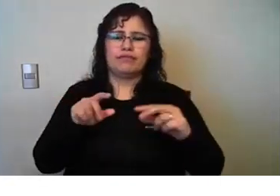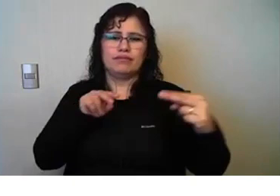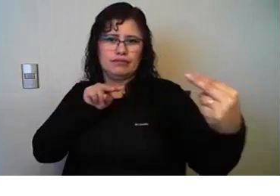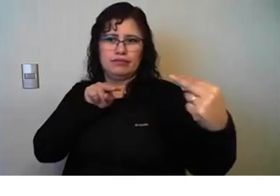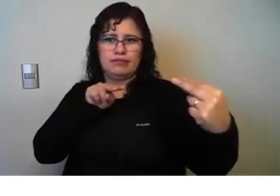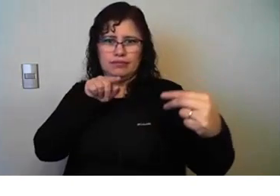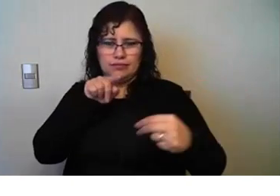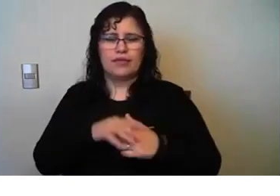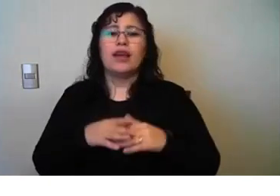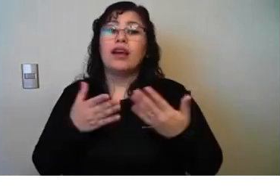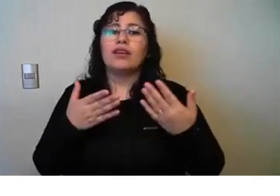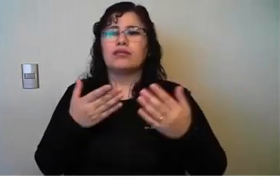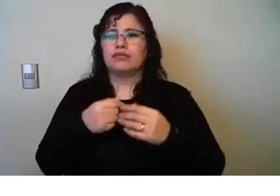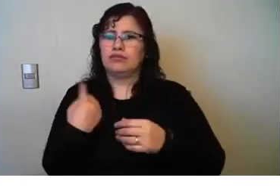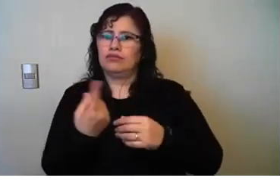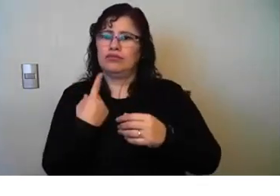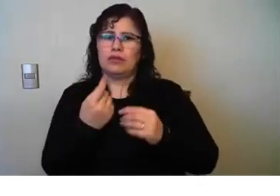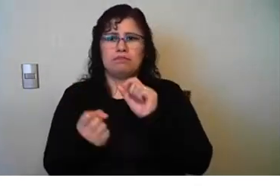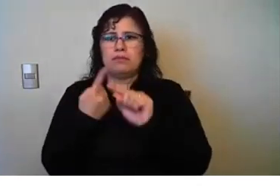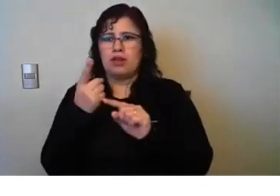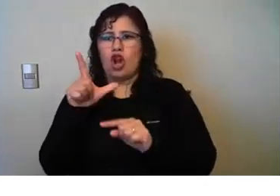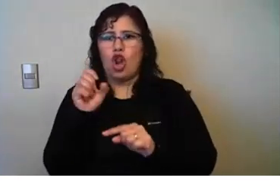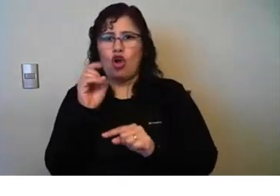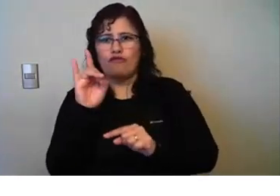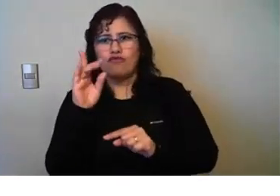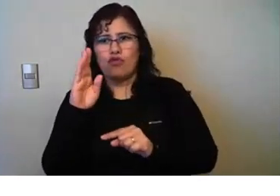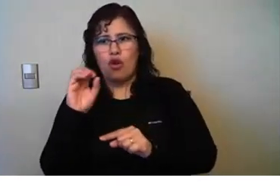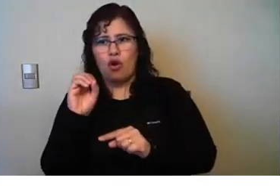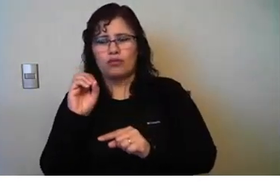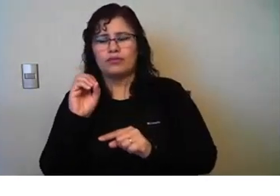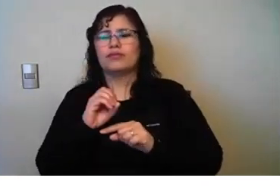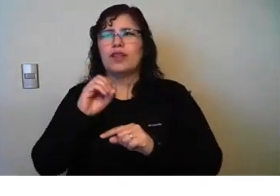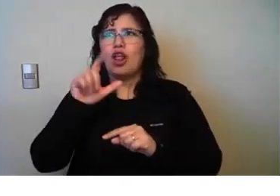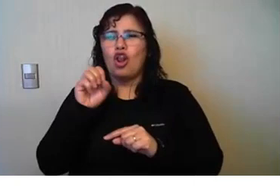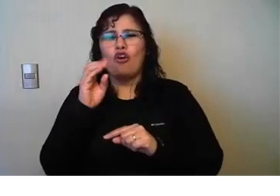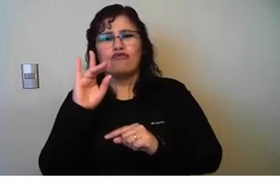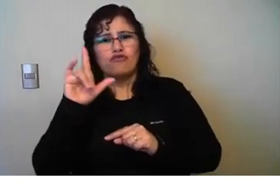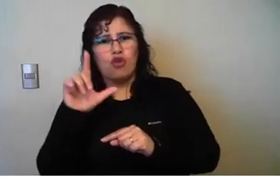en lóbulos, ¿cierto? Y para eso